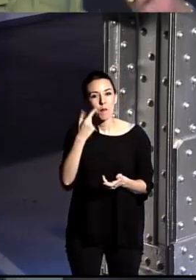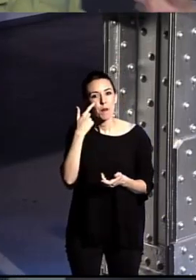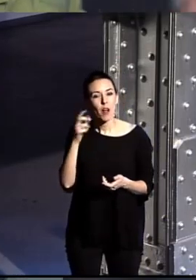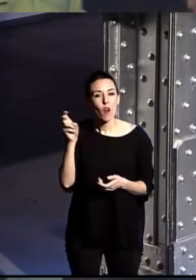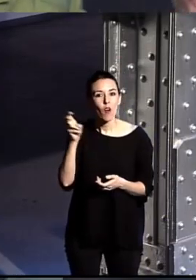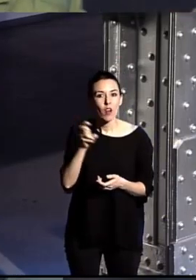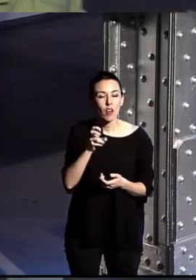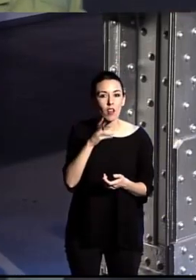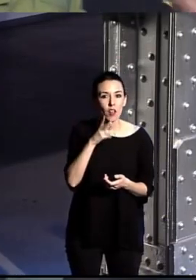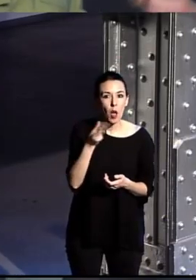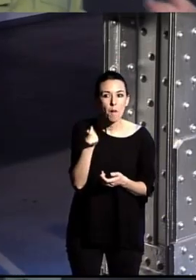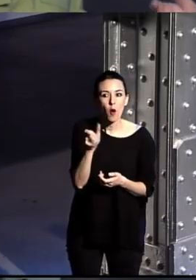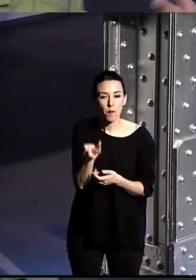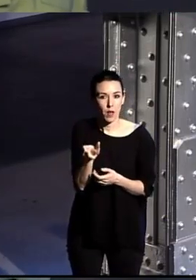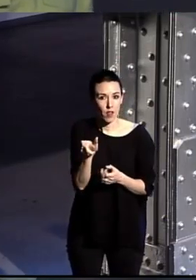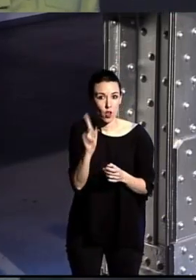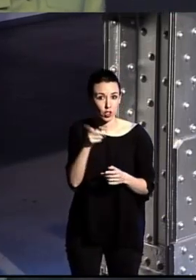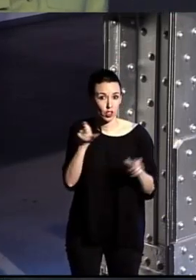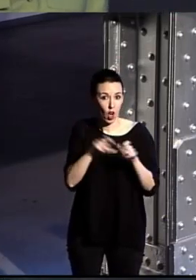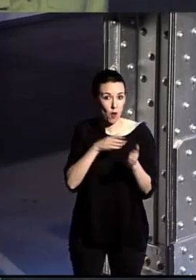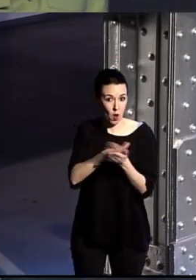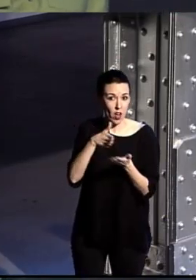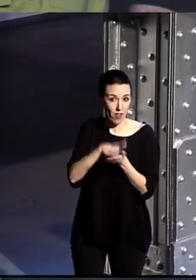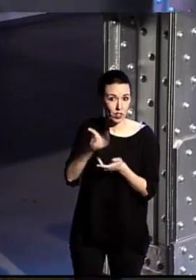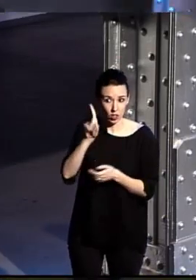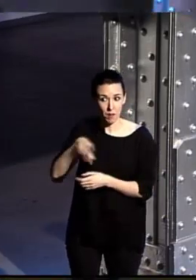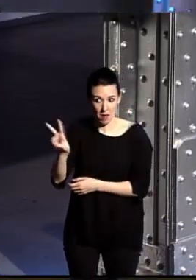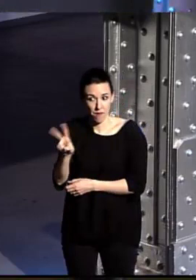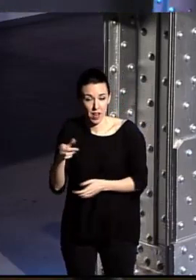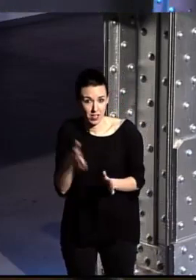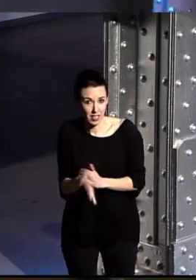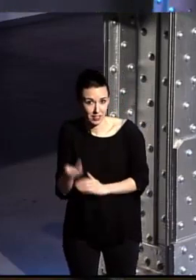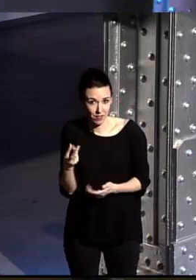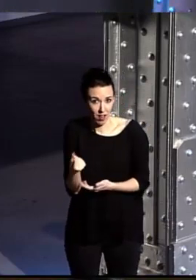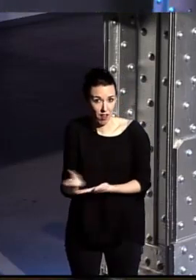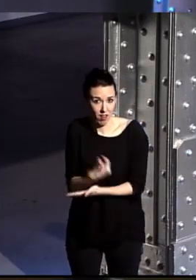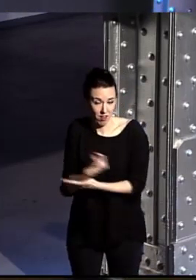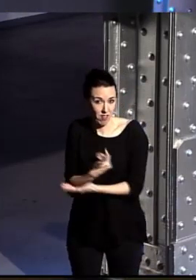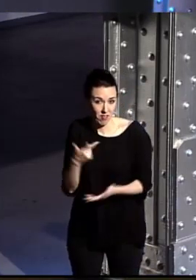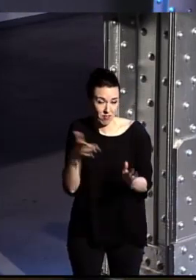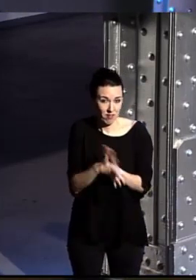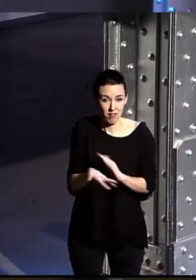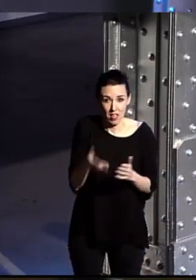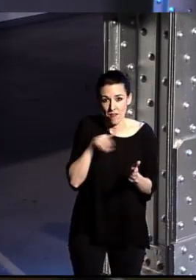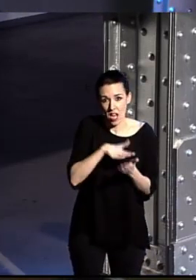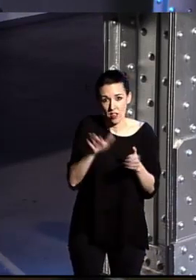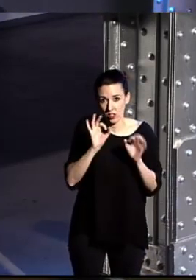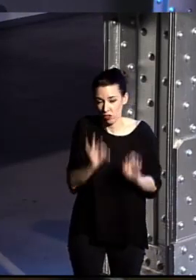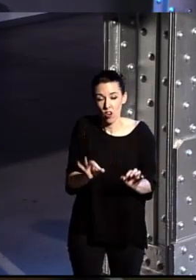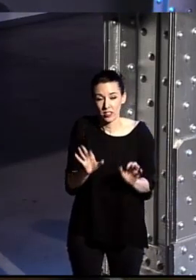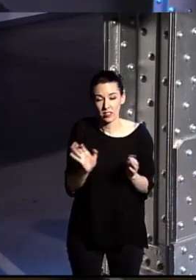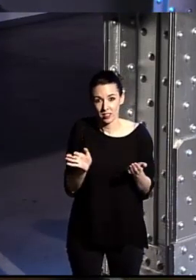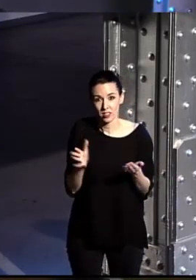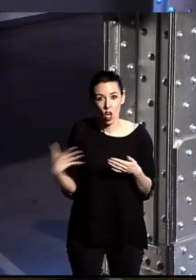vender a cualquier precio es un rasgo propio, no solo del editor de Julio Verne, o sea, es el sello de contraste de los editores del mundo, sí.